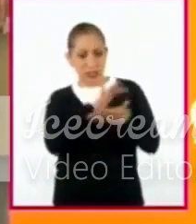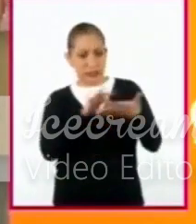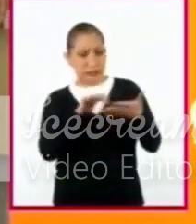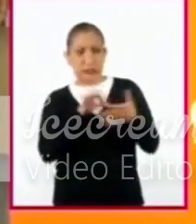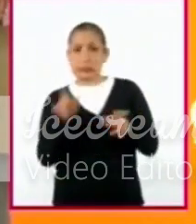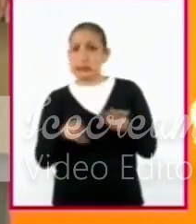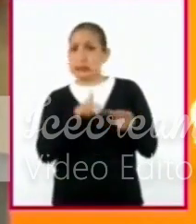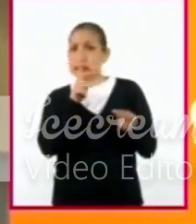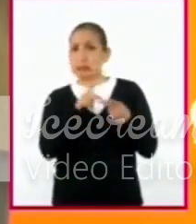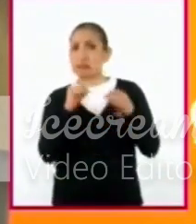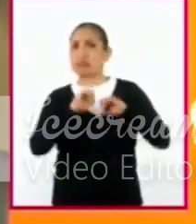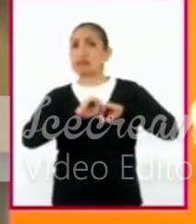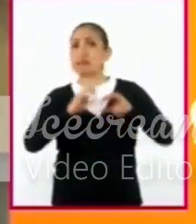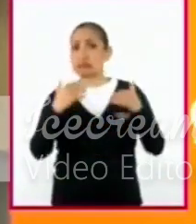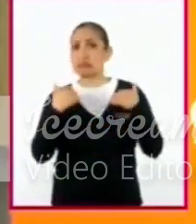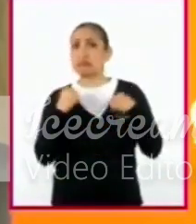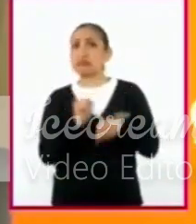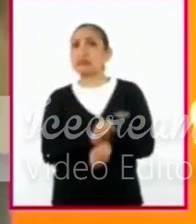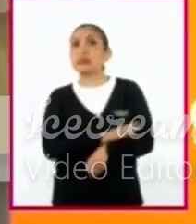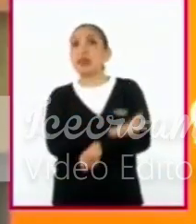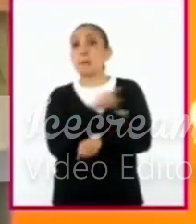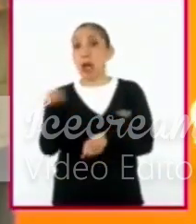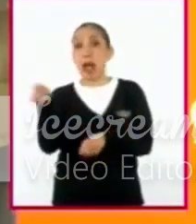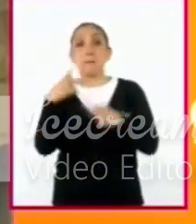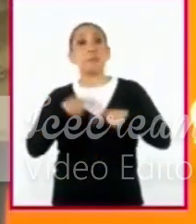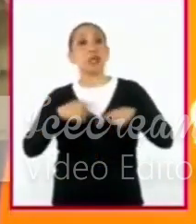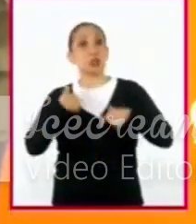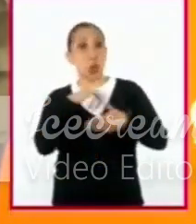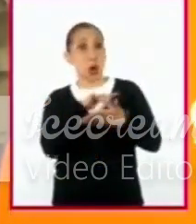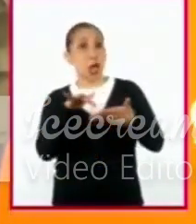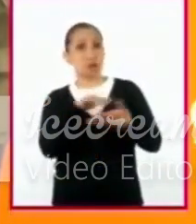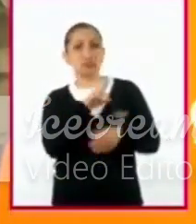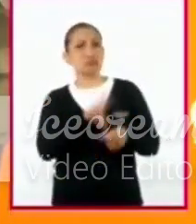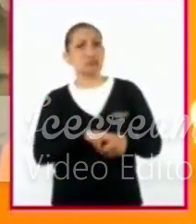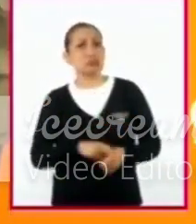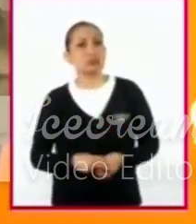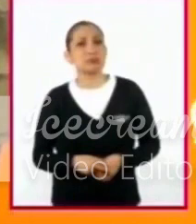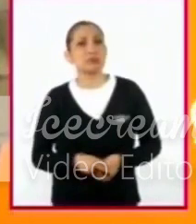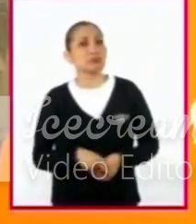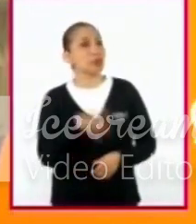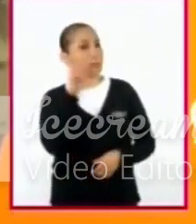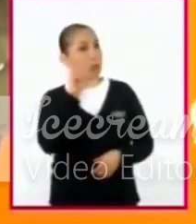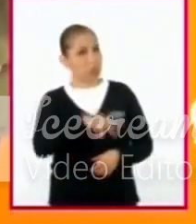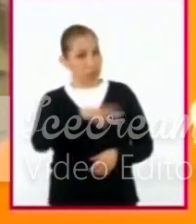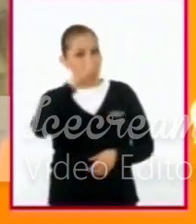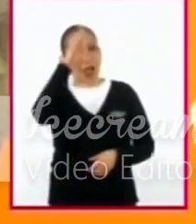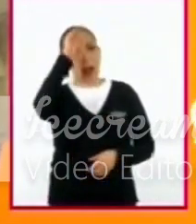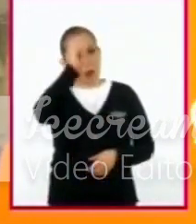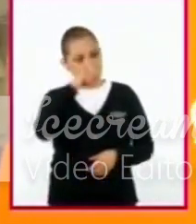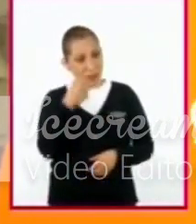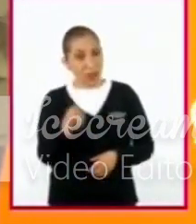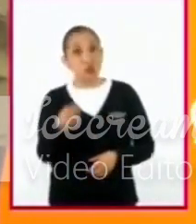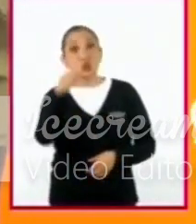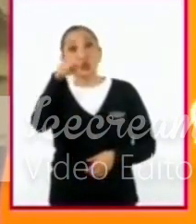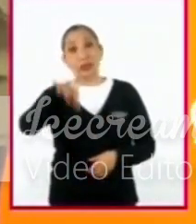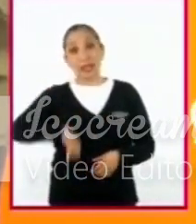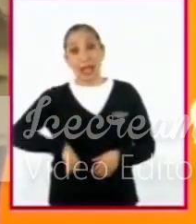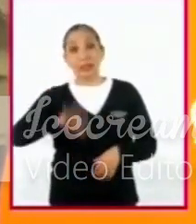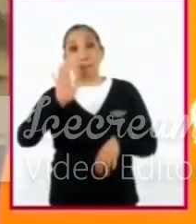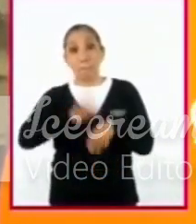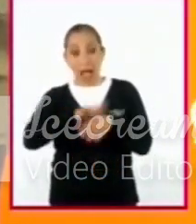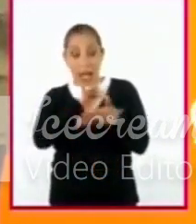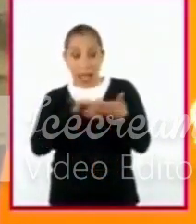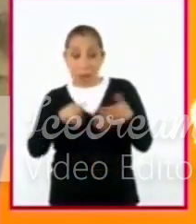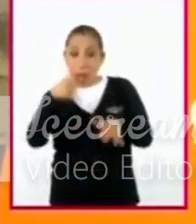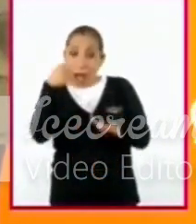perfectamente comprensible y emocionante para un lector de nuestros días. Totalmente de acuerdo. Y si te interesa leer